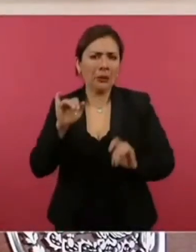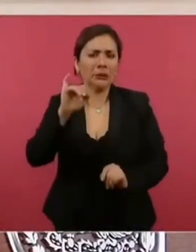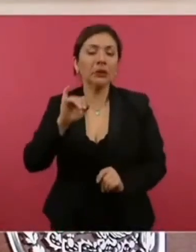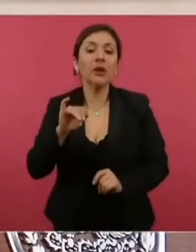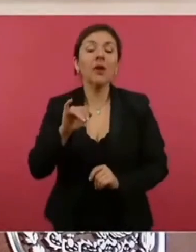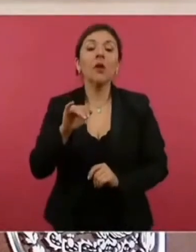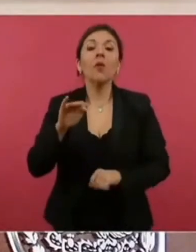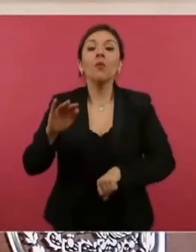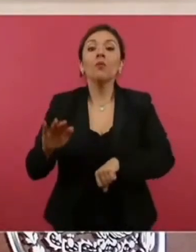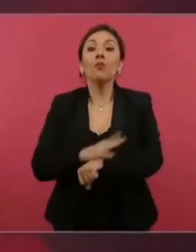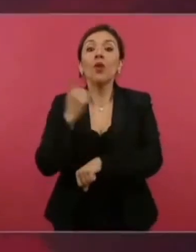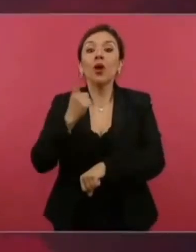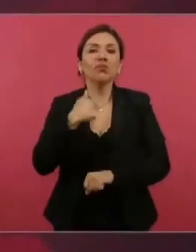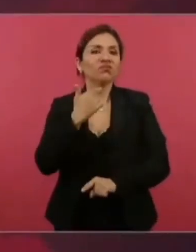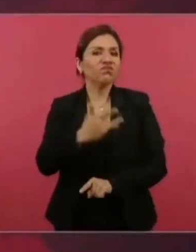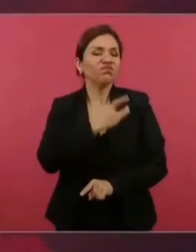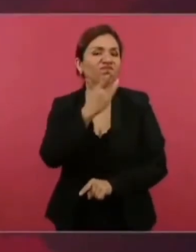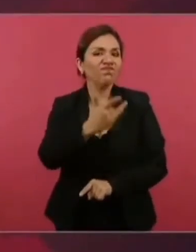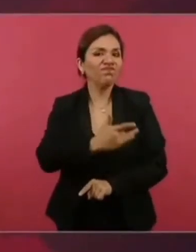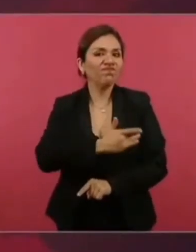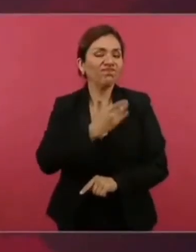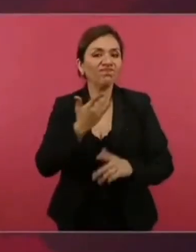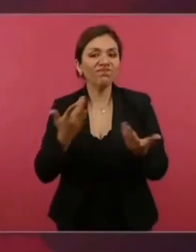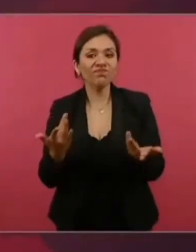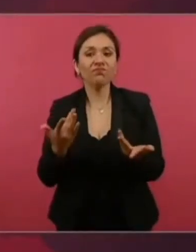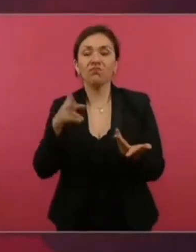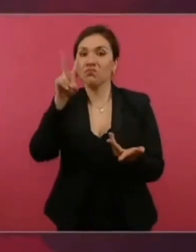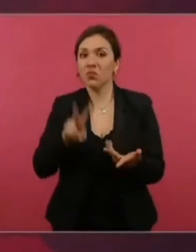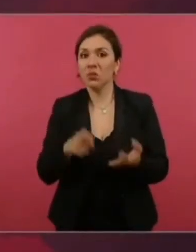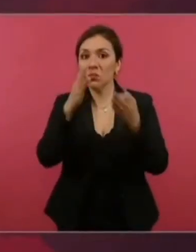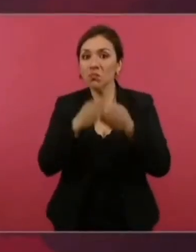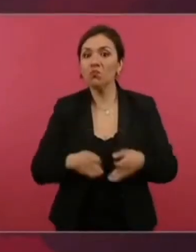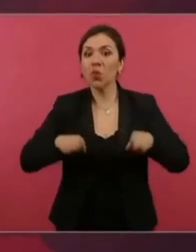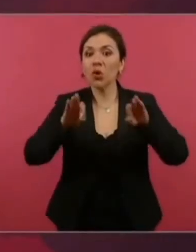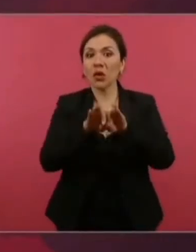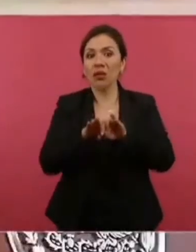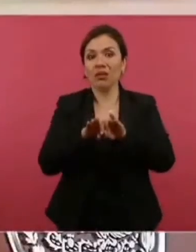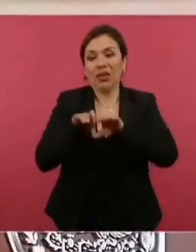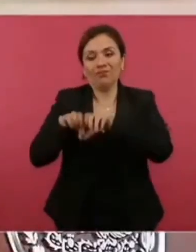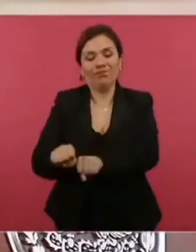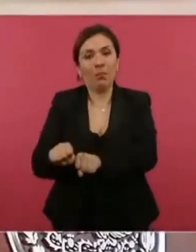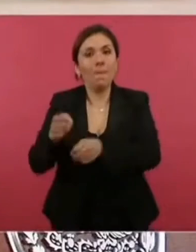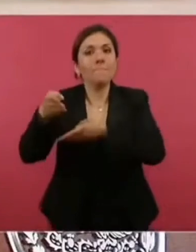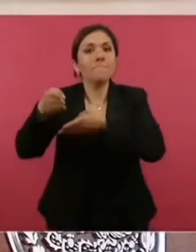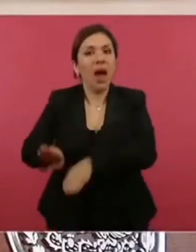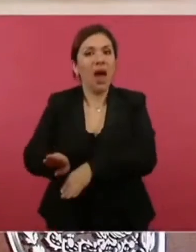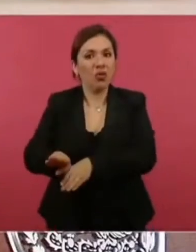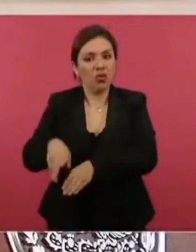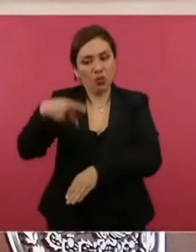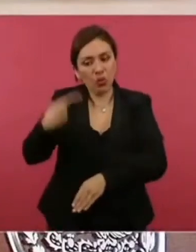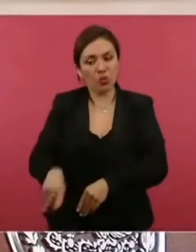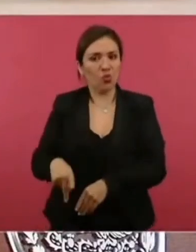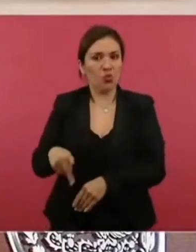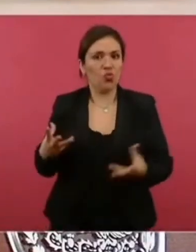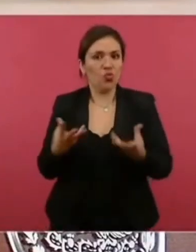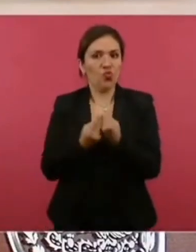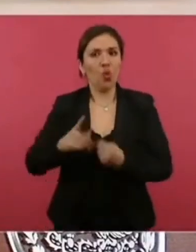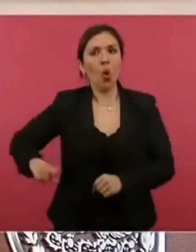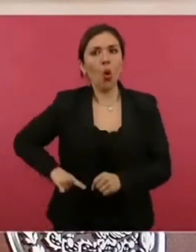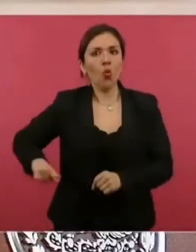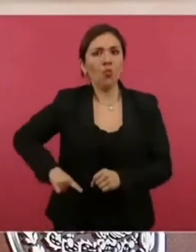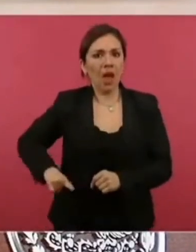porque considerábamos que era importante tener un banco del gobierno, un